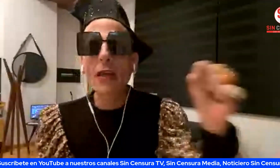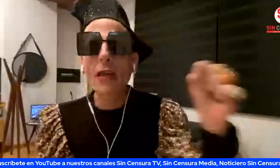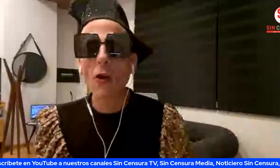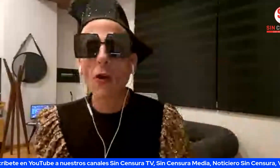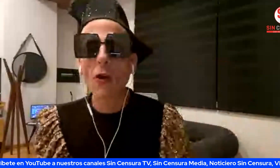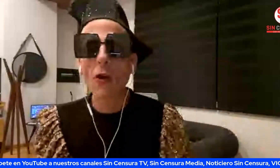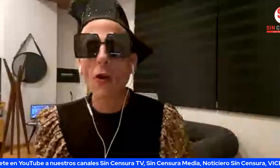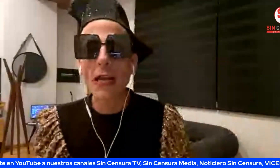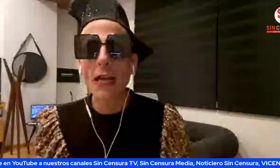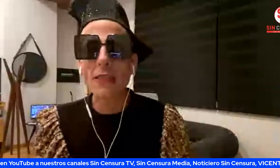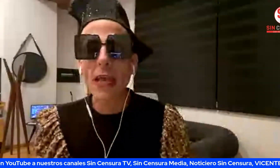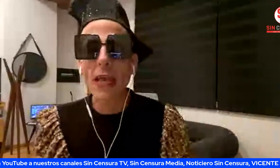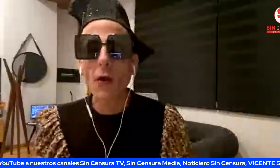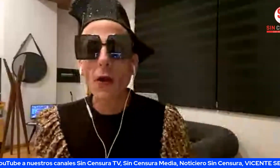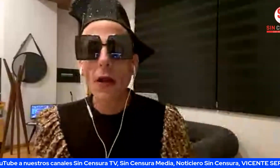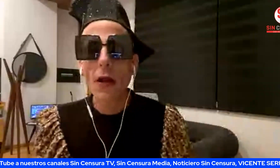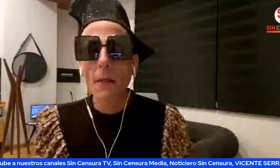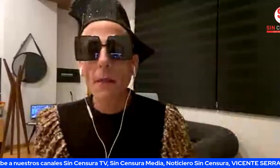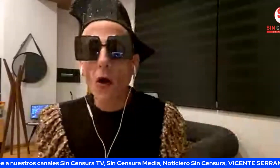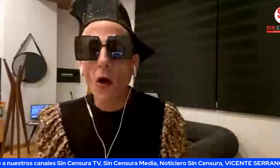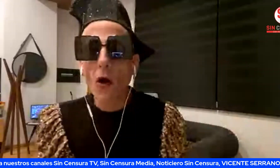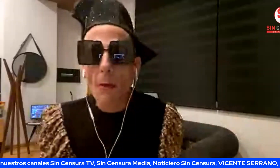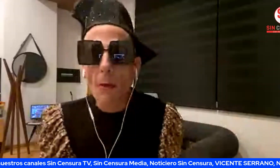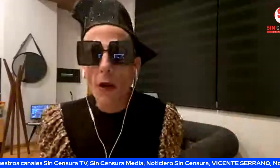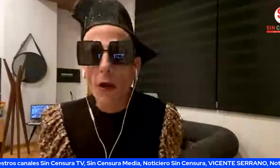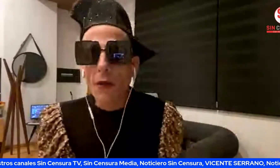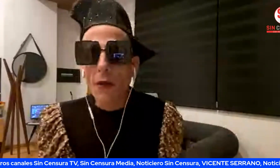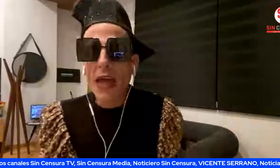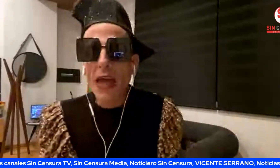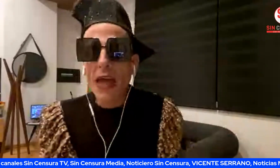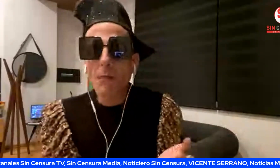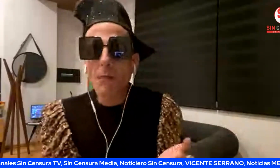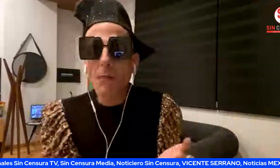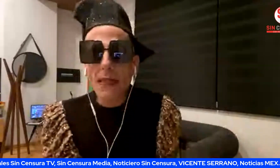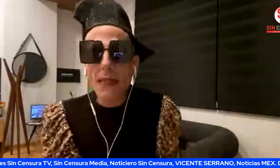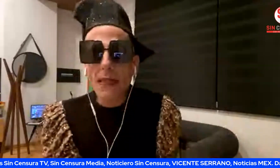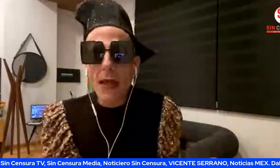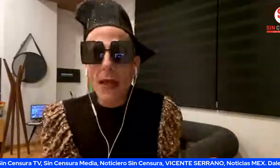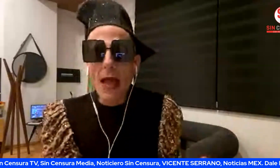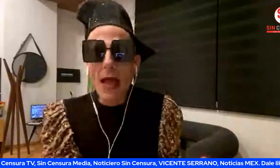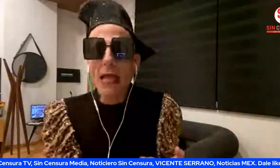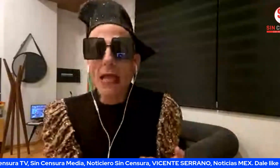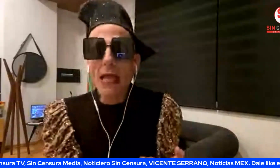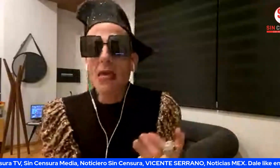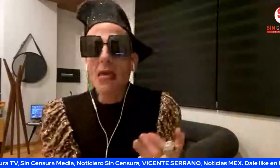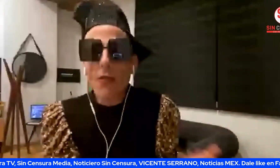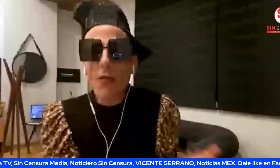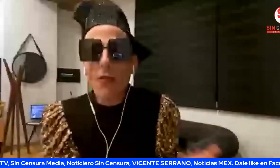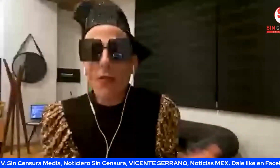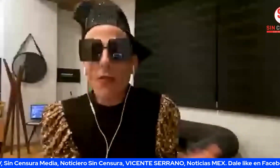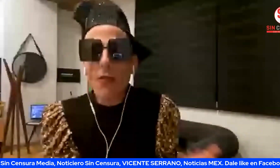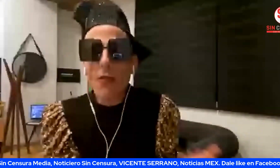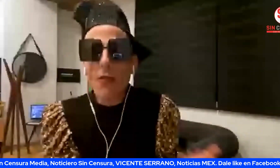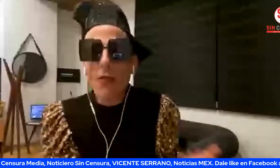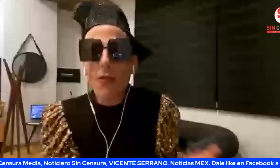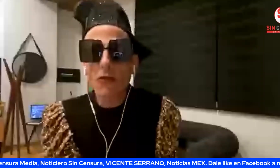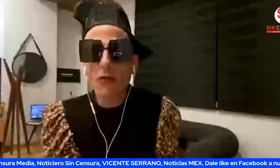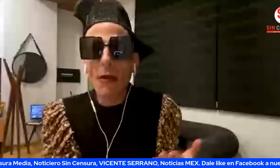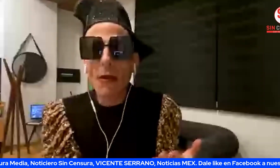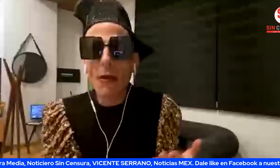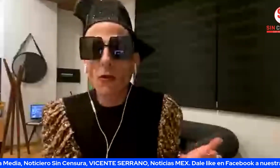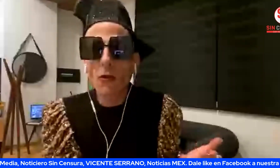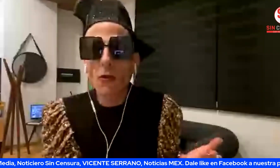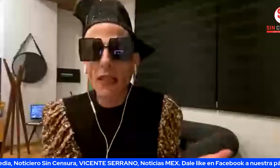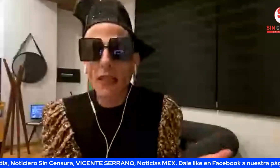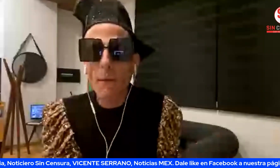cree que le hizo los demás lo que le hicieron? Por favor, despierten. Es de miedo lo que está pasando y lo que nos